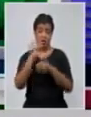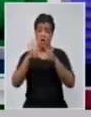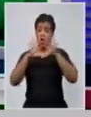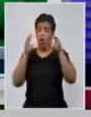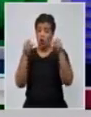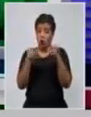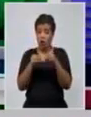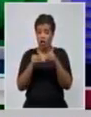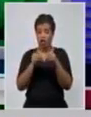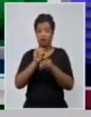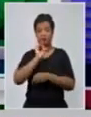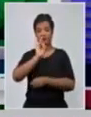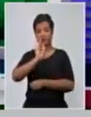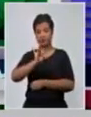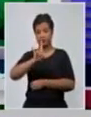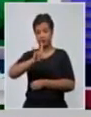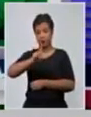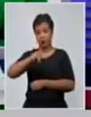el